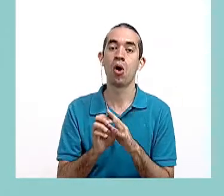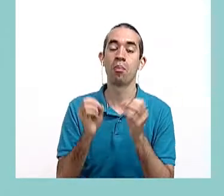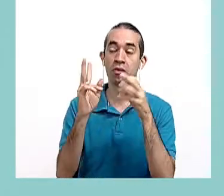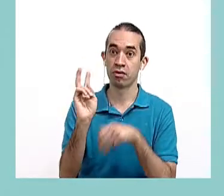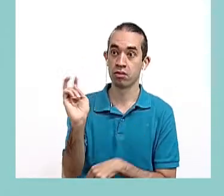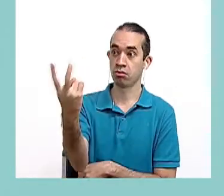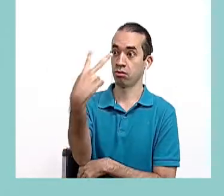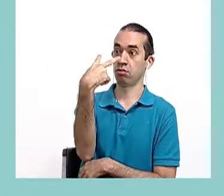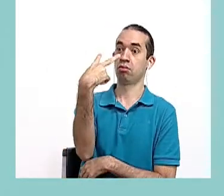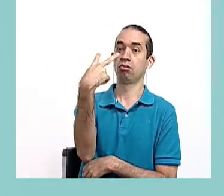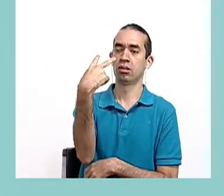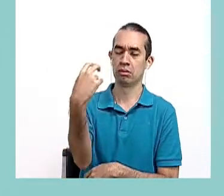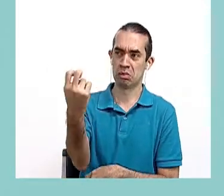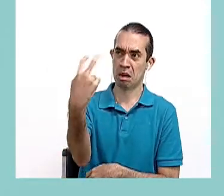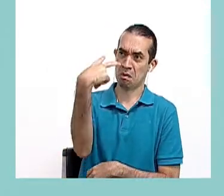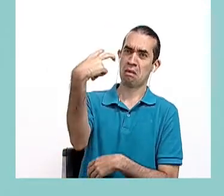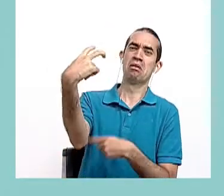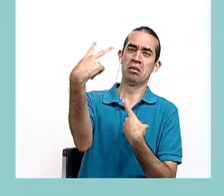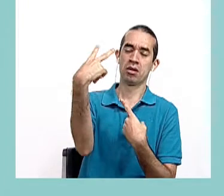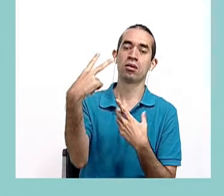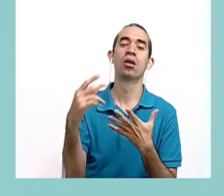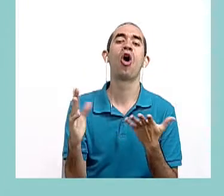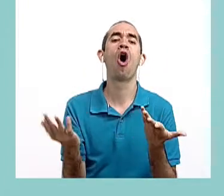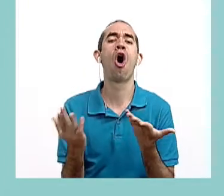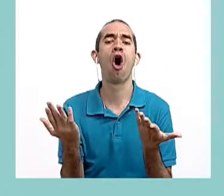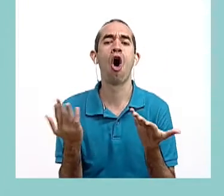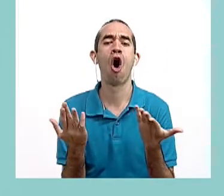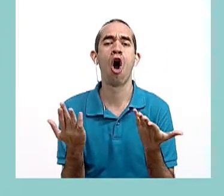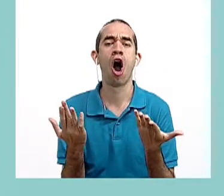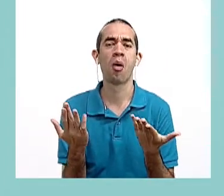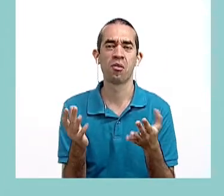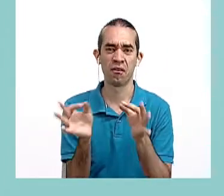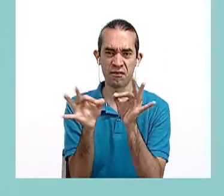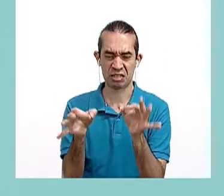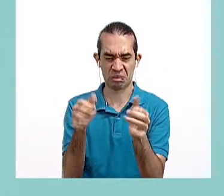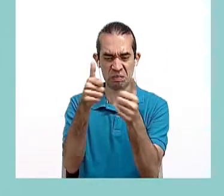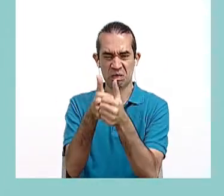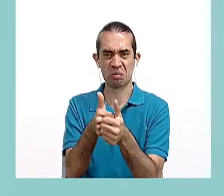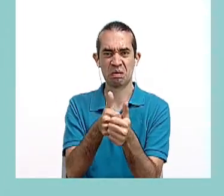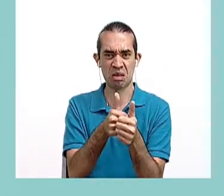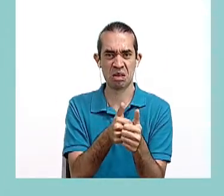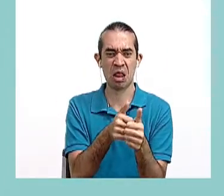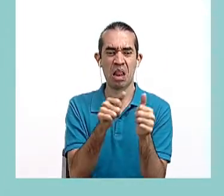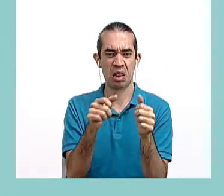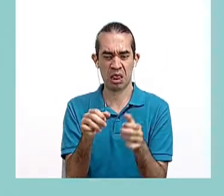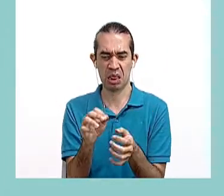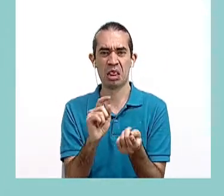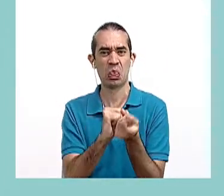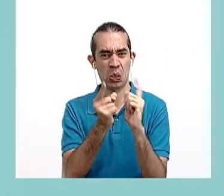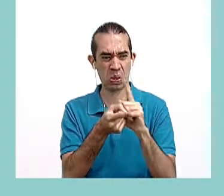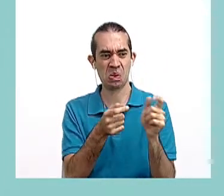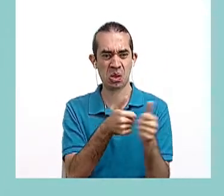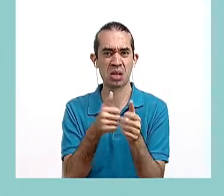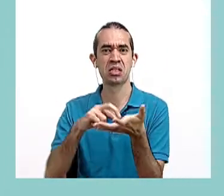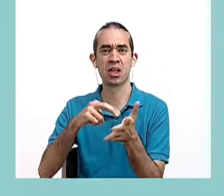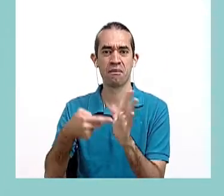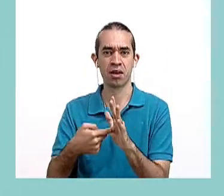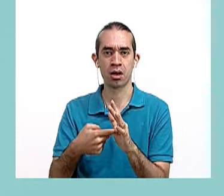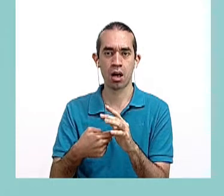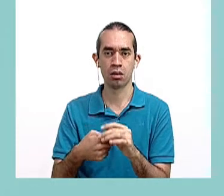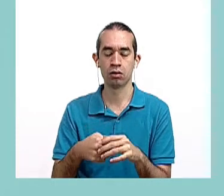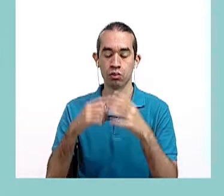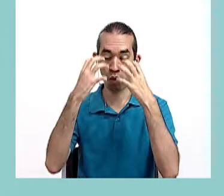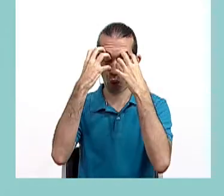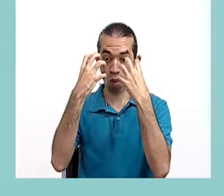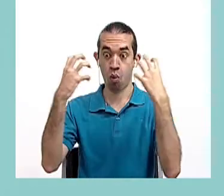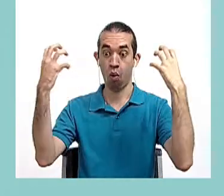literalmente estuviera entre ojos? Tendría que ser un gigante enorme y con unos ojos distantes. Bueno,